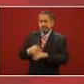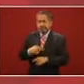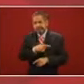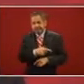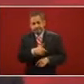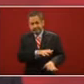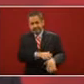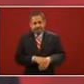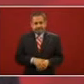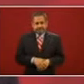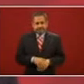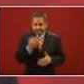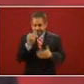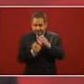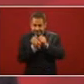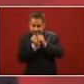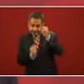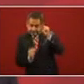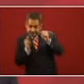No me conocen.